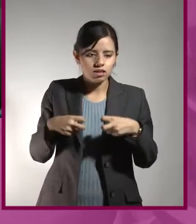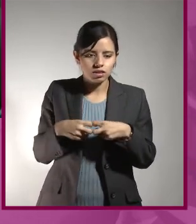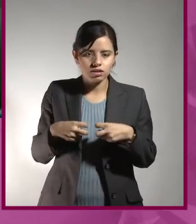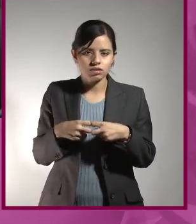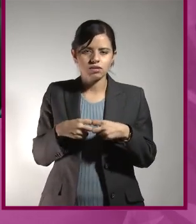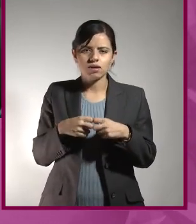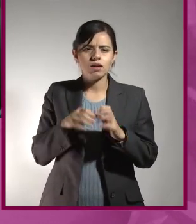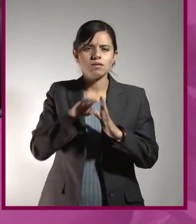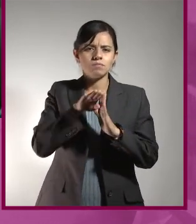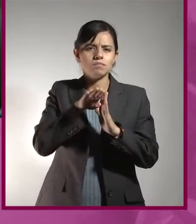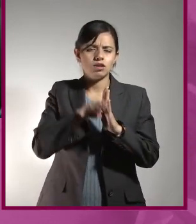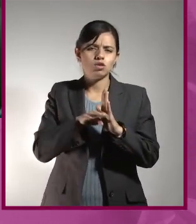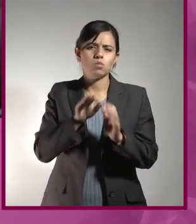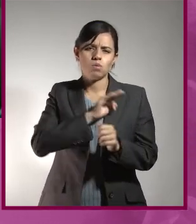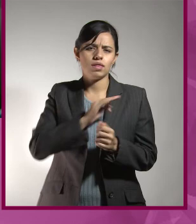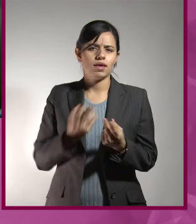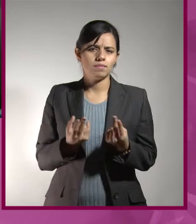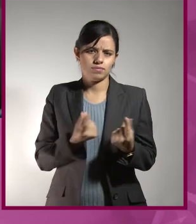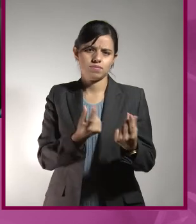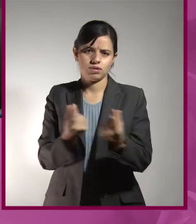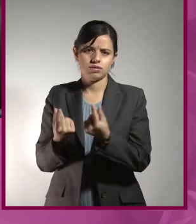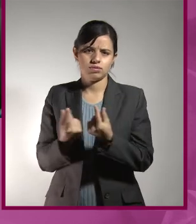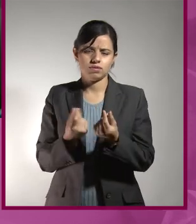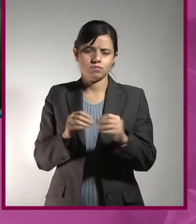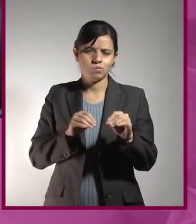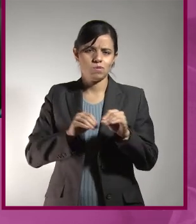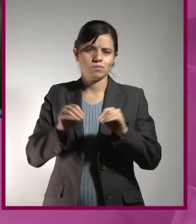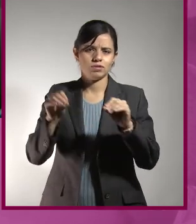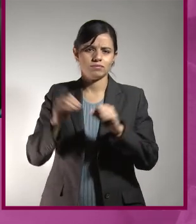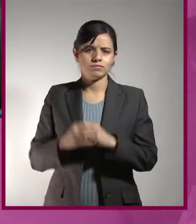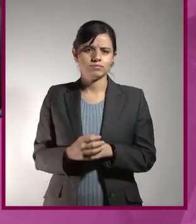estrés y siendo proactivo.